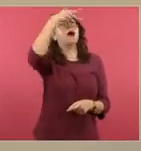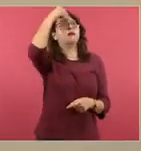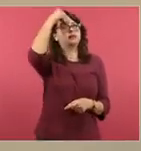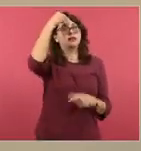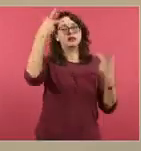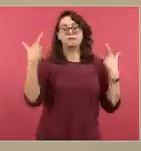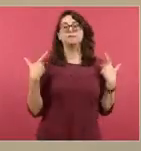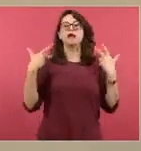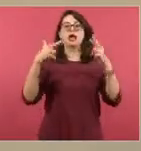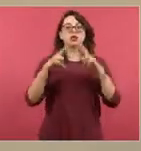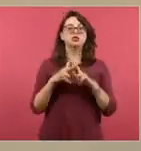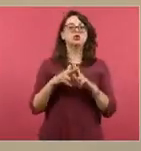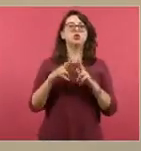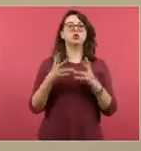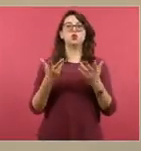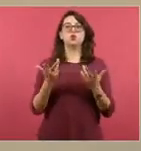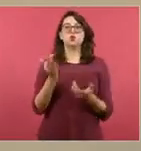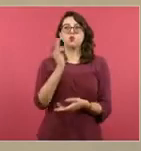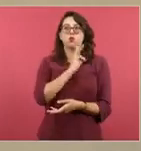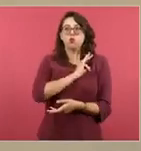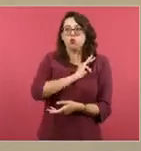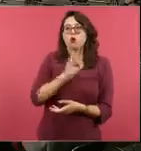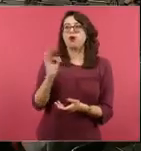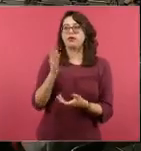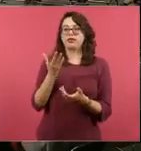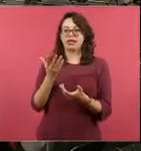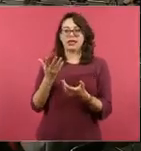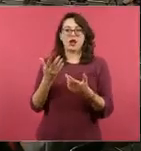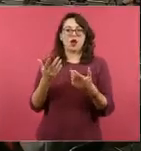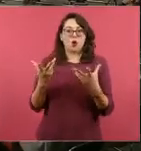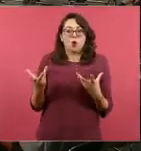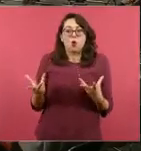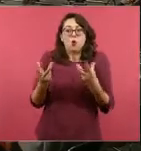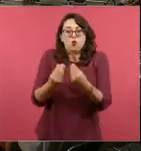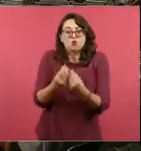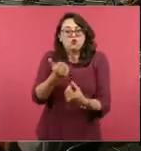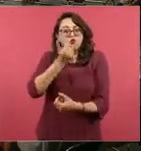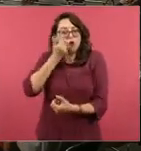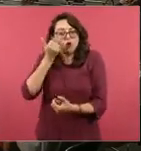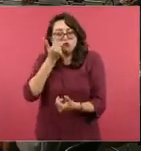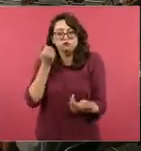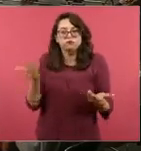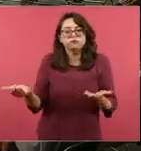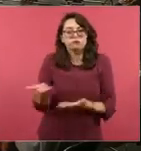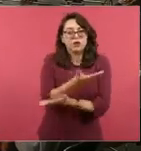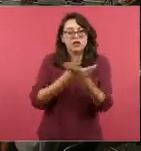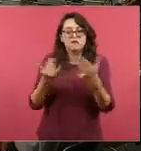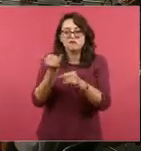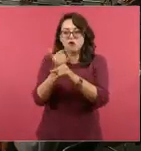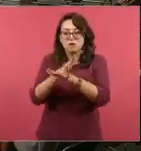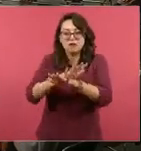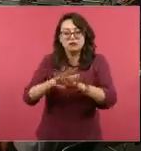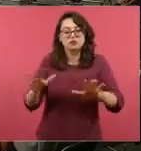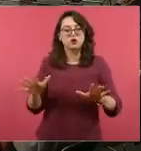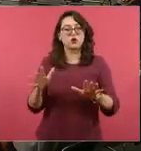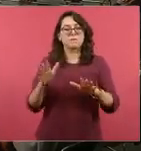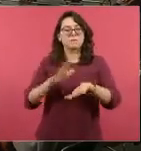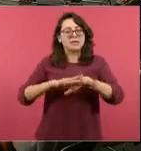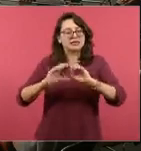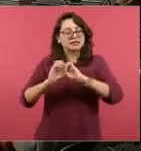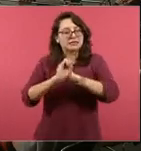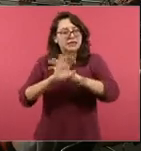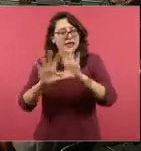se involucra, en este caso, en el aula y comparte su información. Por eso,